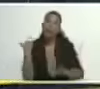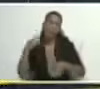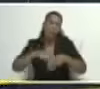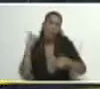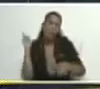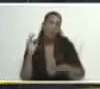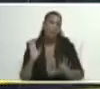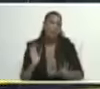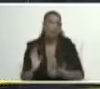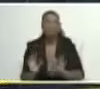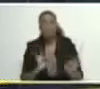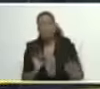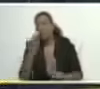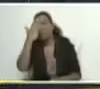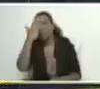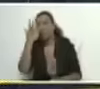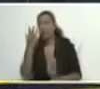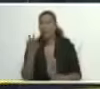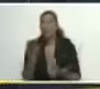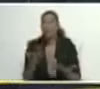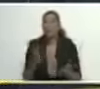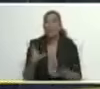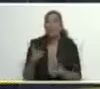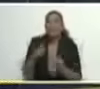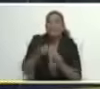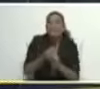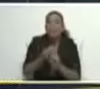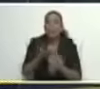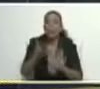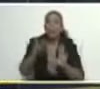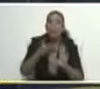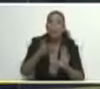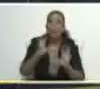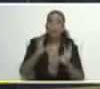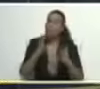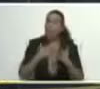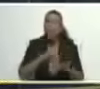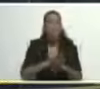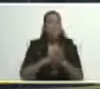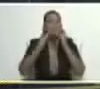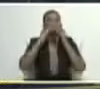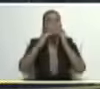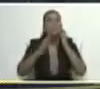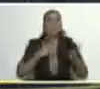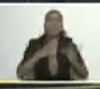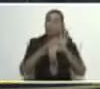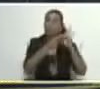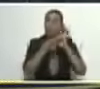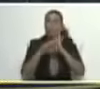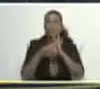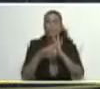no podemos sucumbir a estas presiones y para ello debemos mantener la solidaridad y la unión.